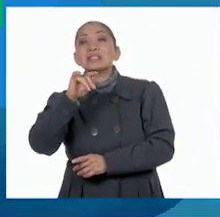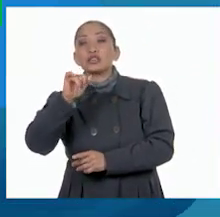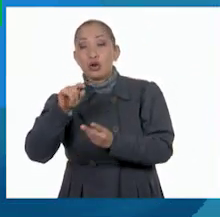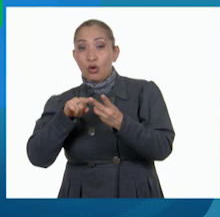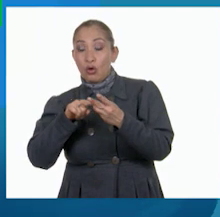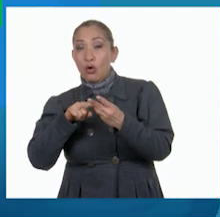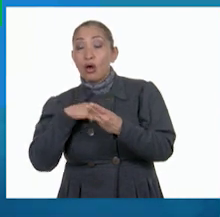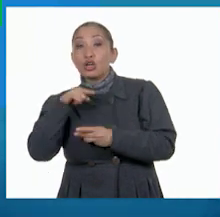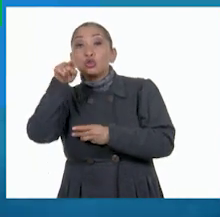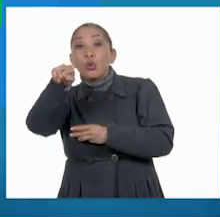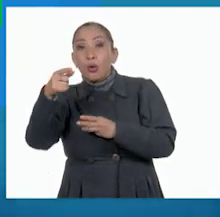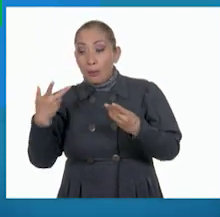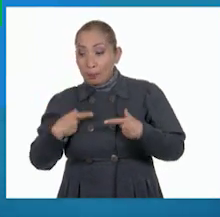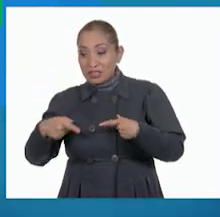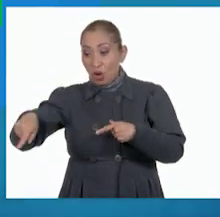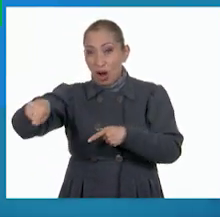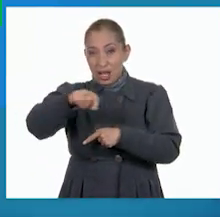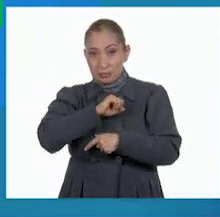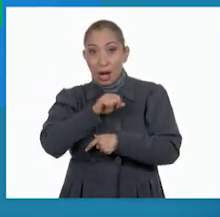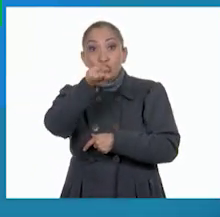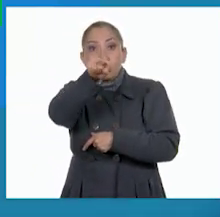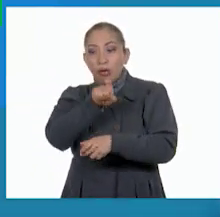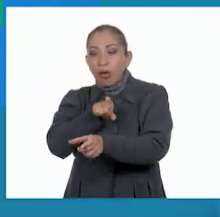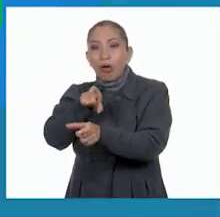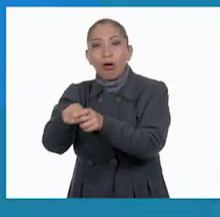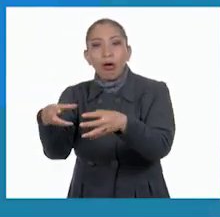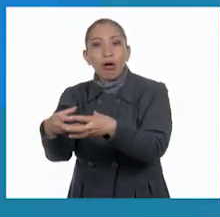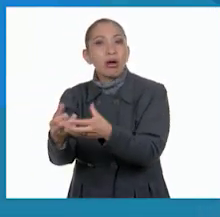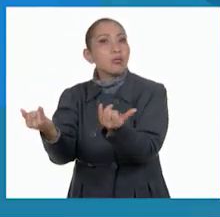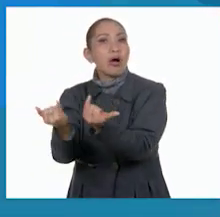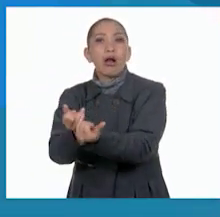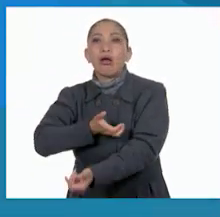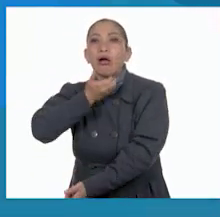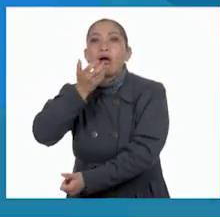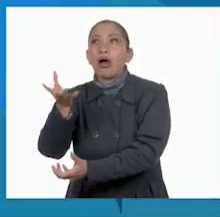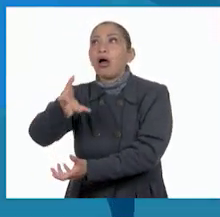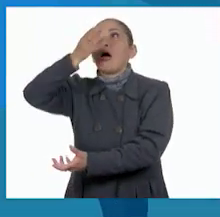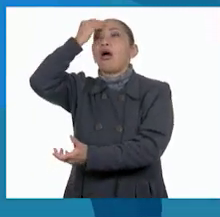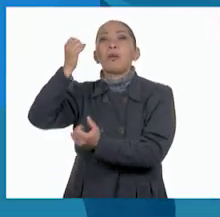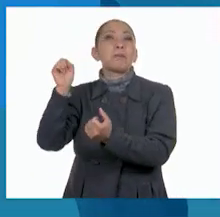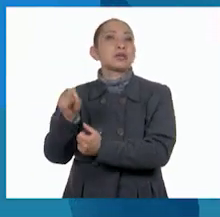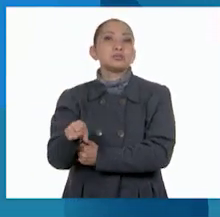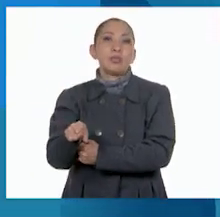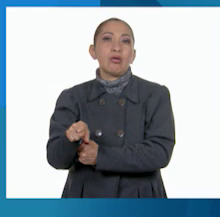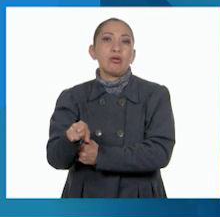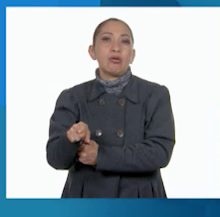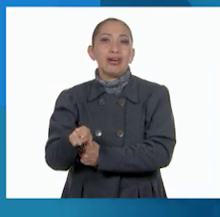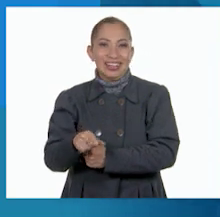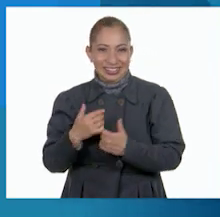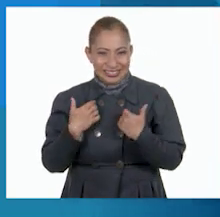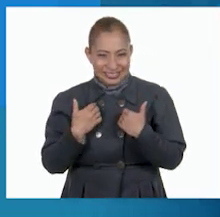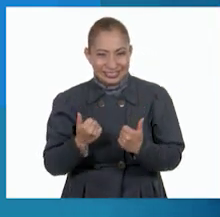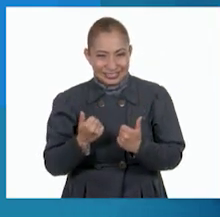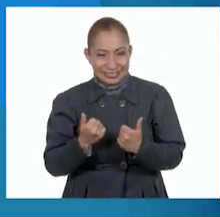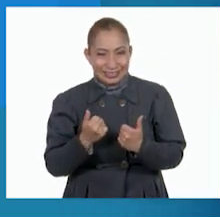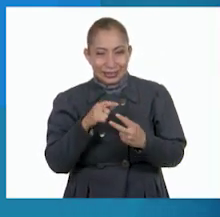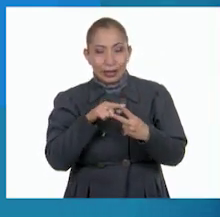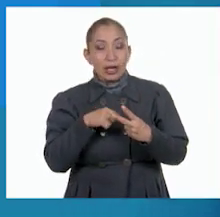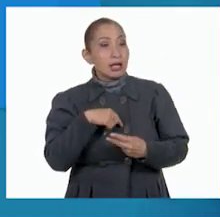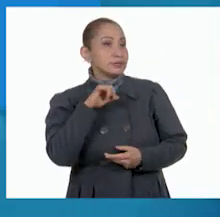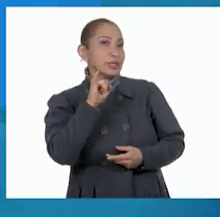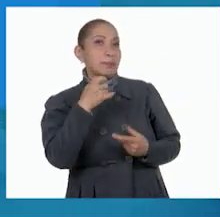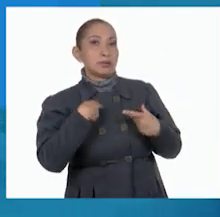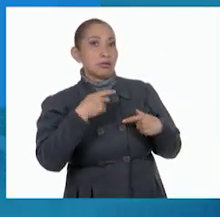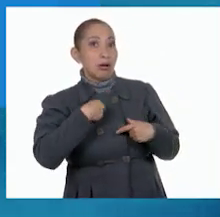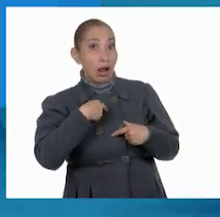si convives con personas de malos hábitos, adoptas esos malos hábitos. Ah, claro, porque las personas no